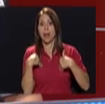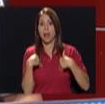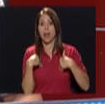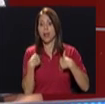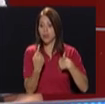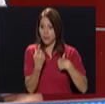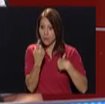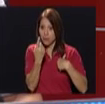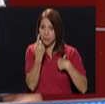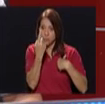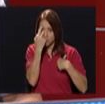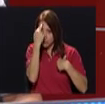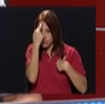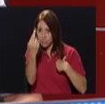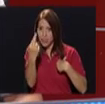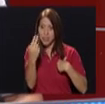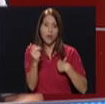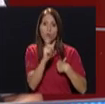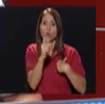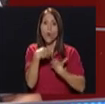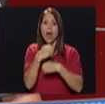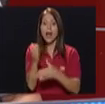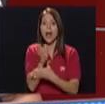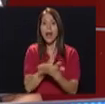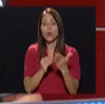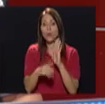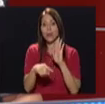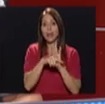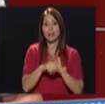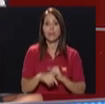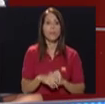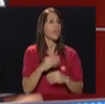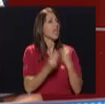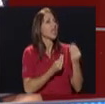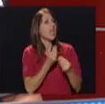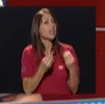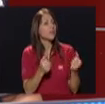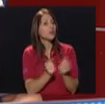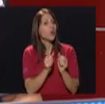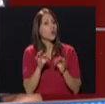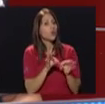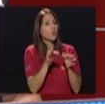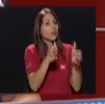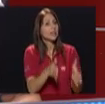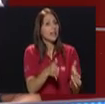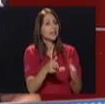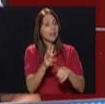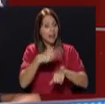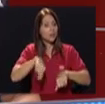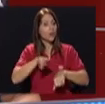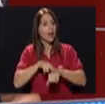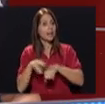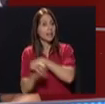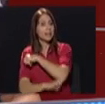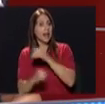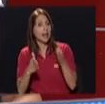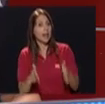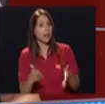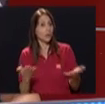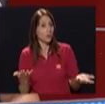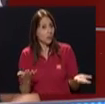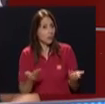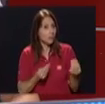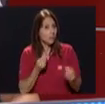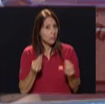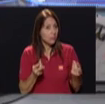que entonces no busque una interacción negativa. ¿Y qué hacemos con los turistas, por ejemplo, nacionales y extranjeros? Yo